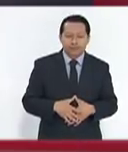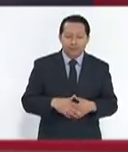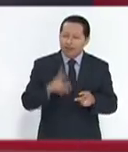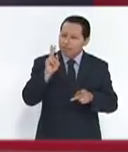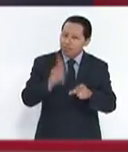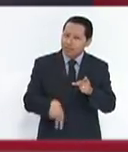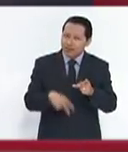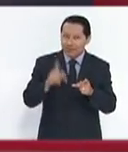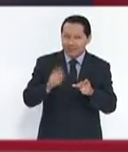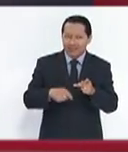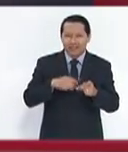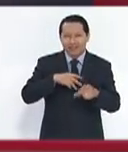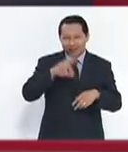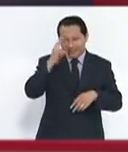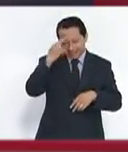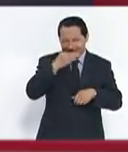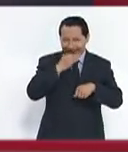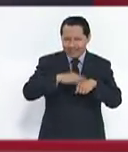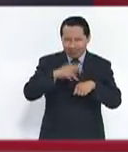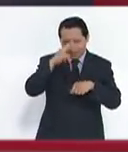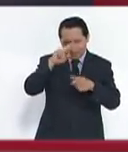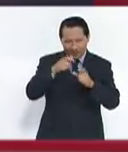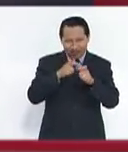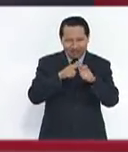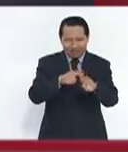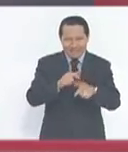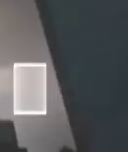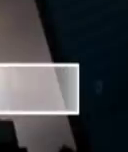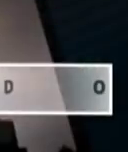Vamos a hacer una pausa. Les recuerdo que usted ve México al Día.